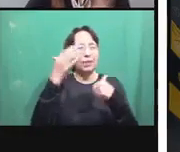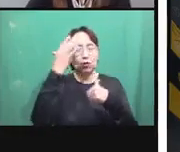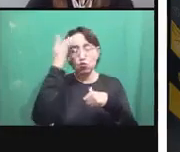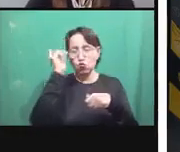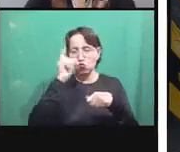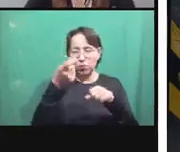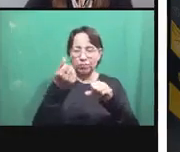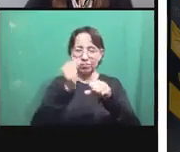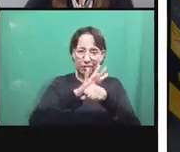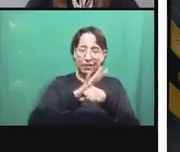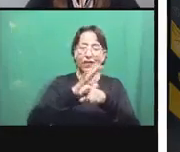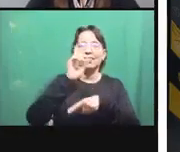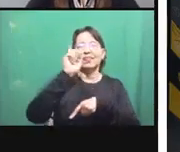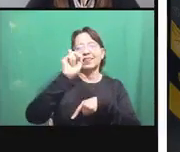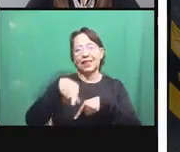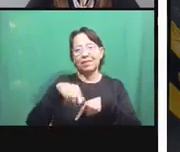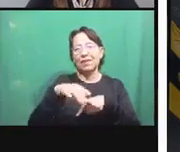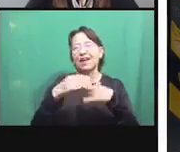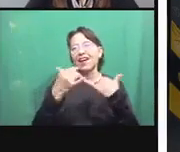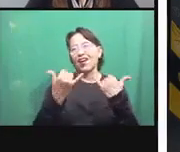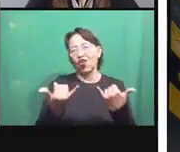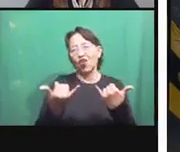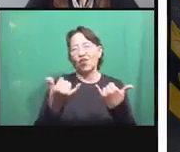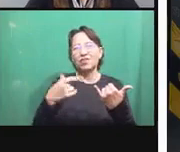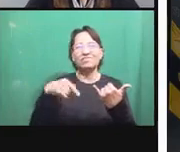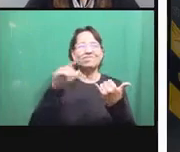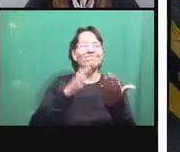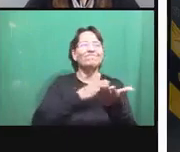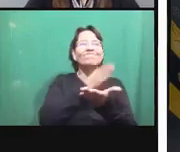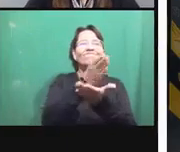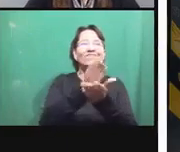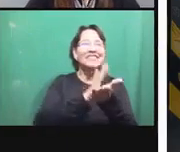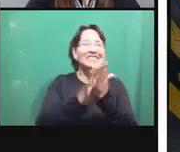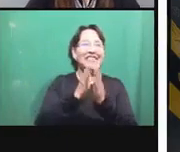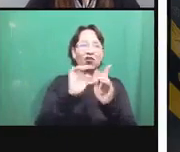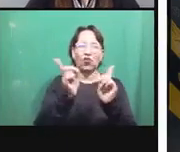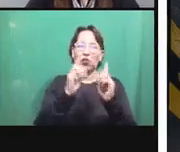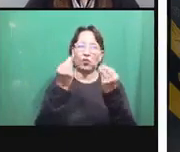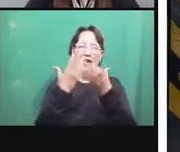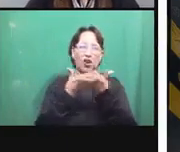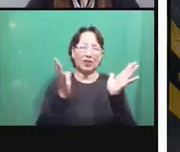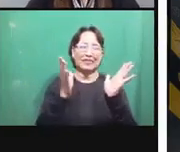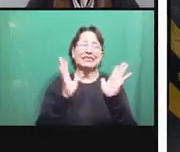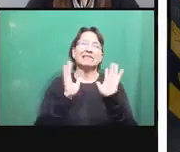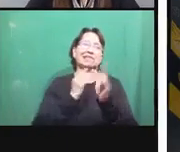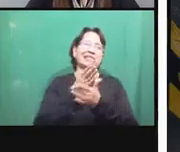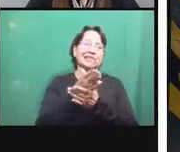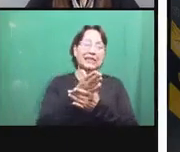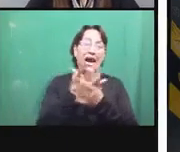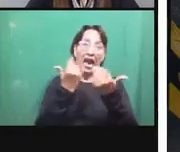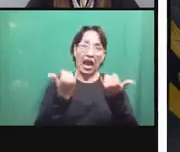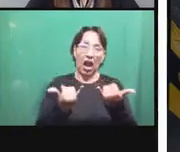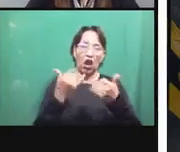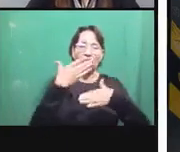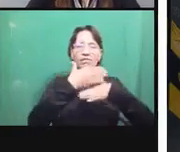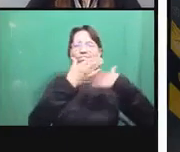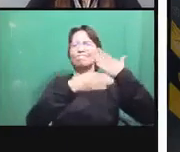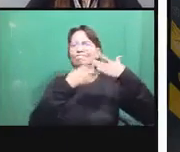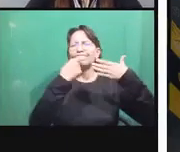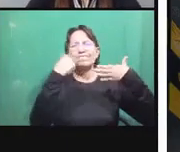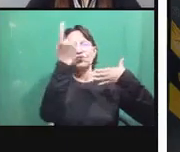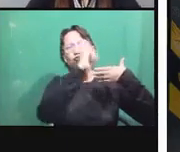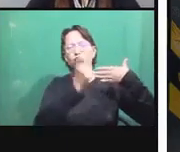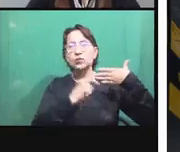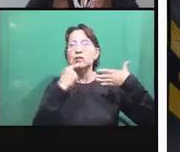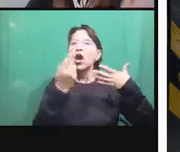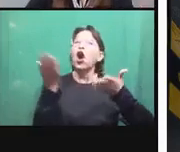y cómo cambió pues, la manera de habitar el centro de Bogotá. El lema que imprimimos en este mural es volver a